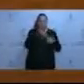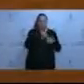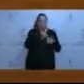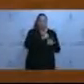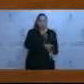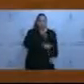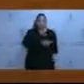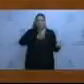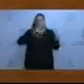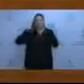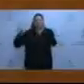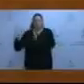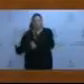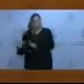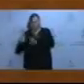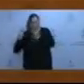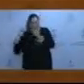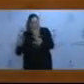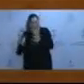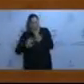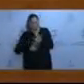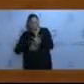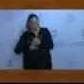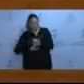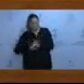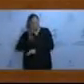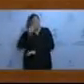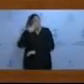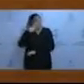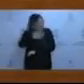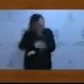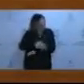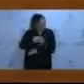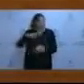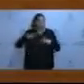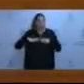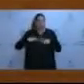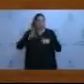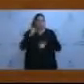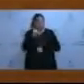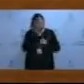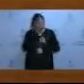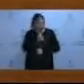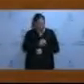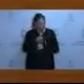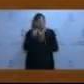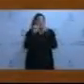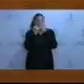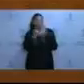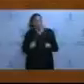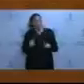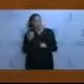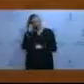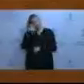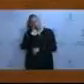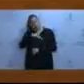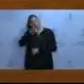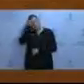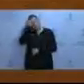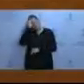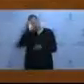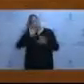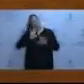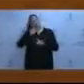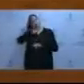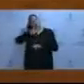7 de enero. Es cierto, vacaciones de Navidad, fiesta, fin de semana, pero la gente también se pone enferma en